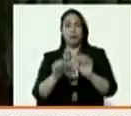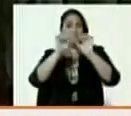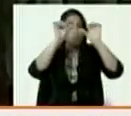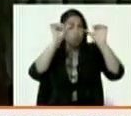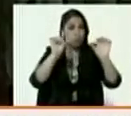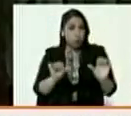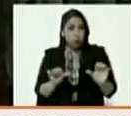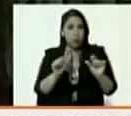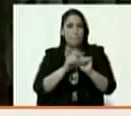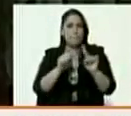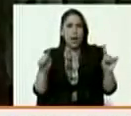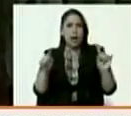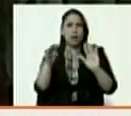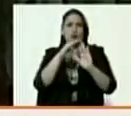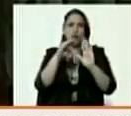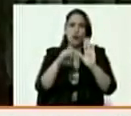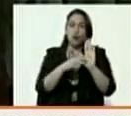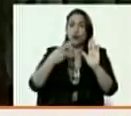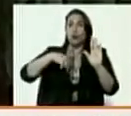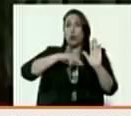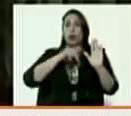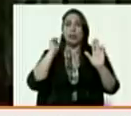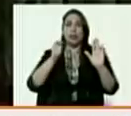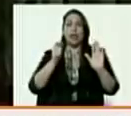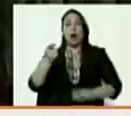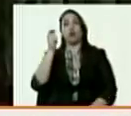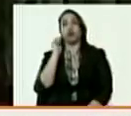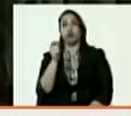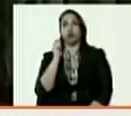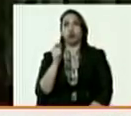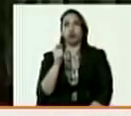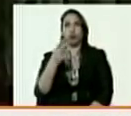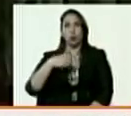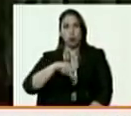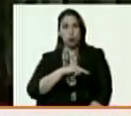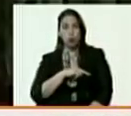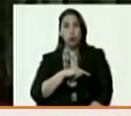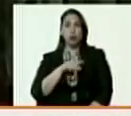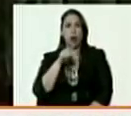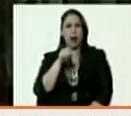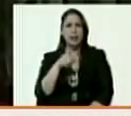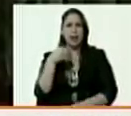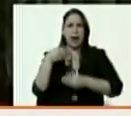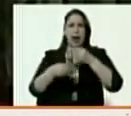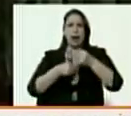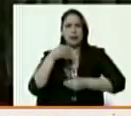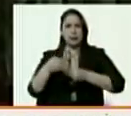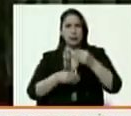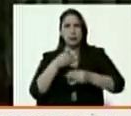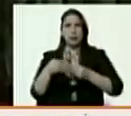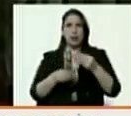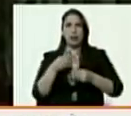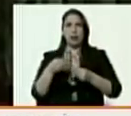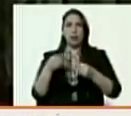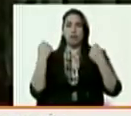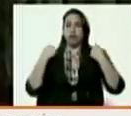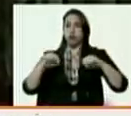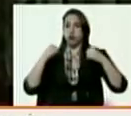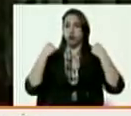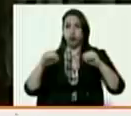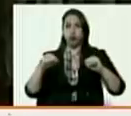Sistemática para cumplir nuestra tarea constitucional. De allí la realización de los